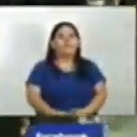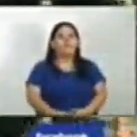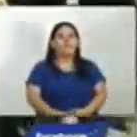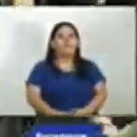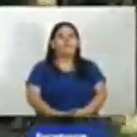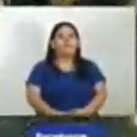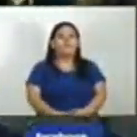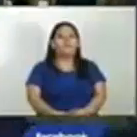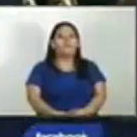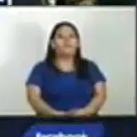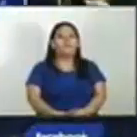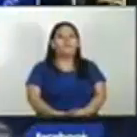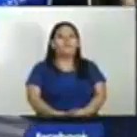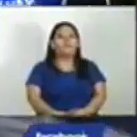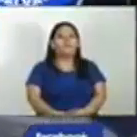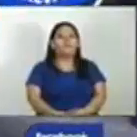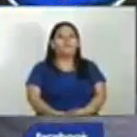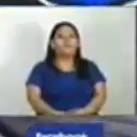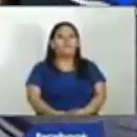autoconfianza.